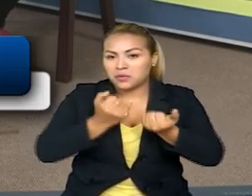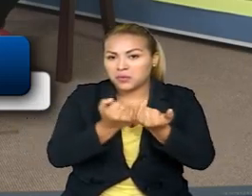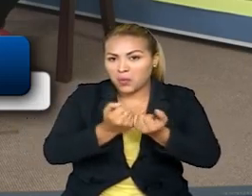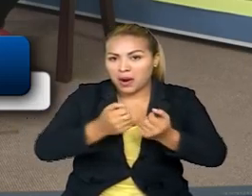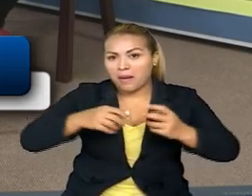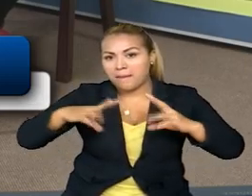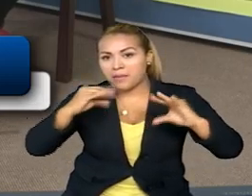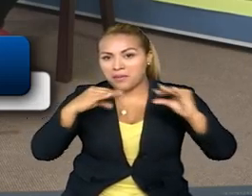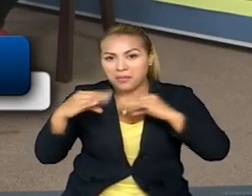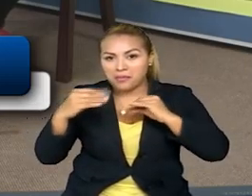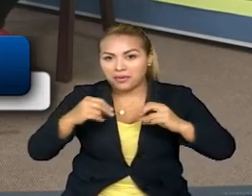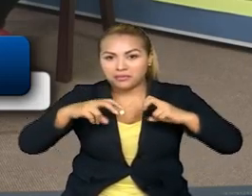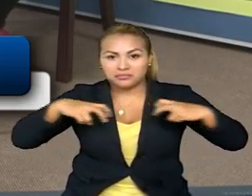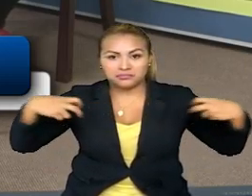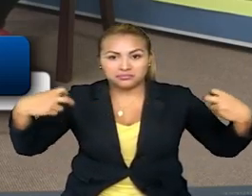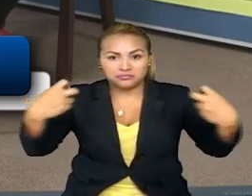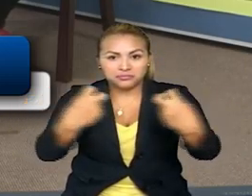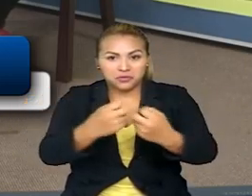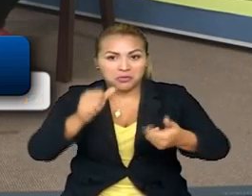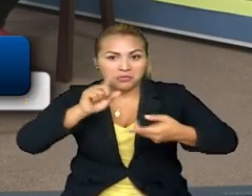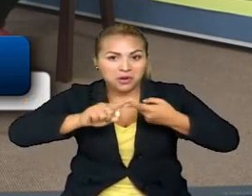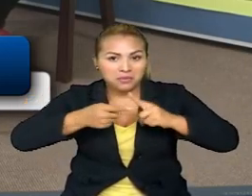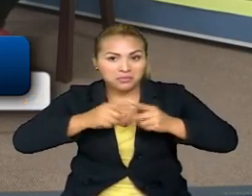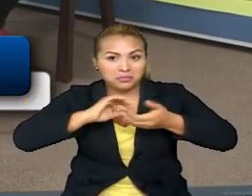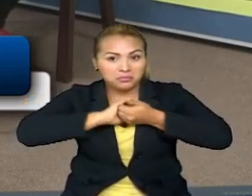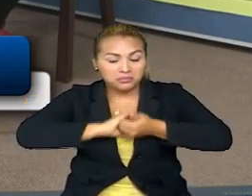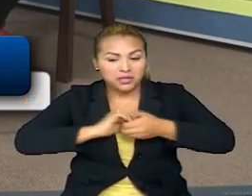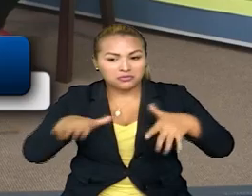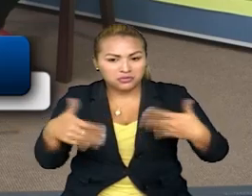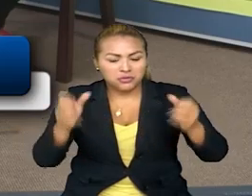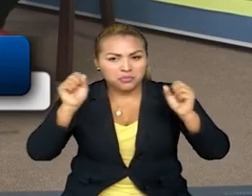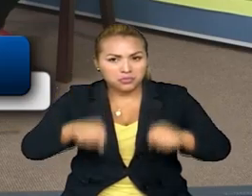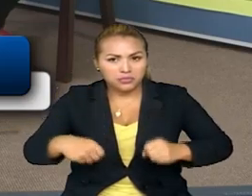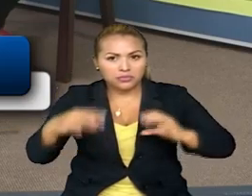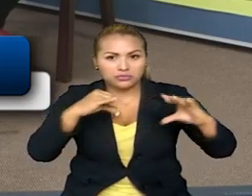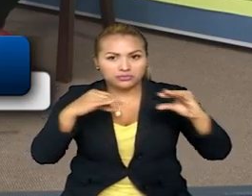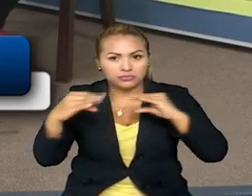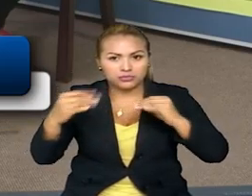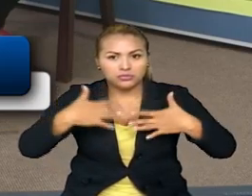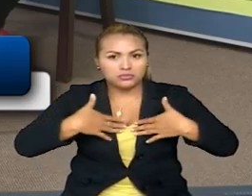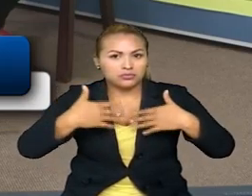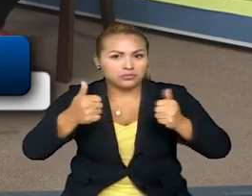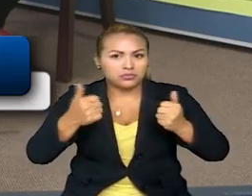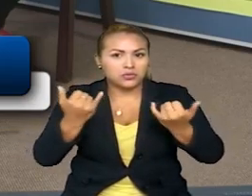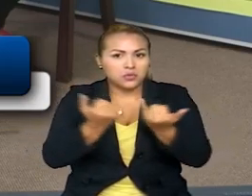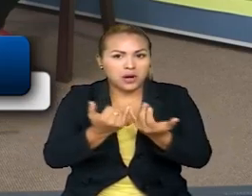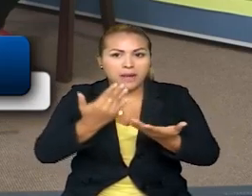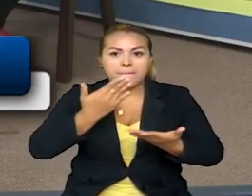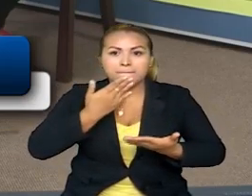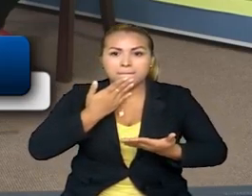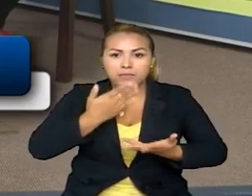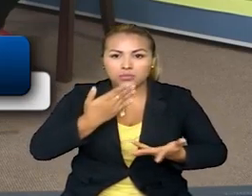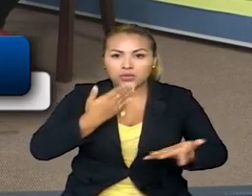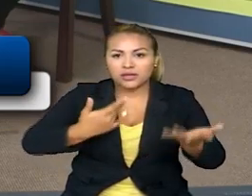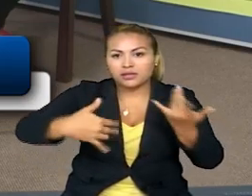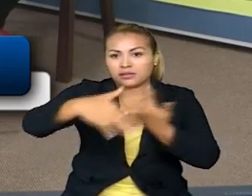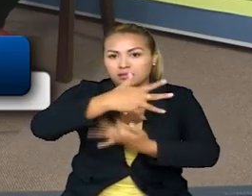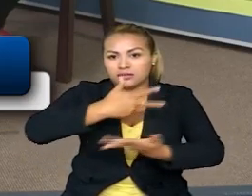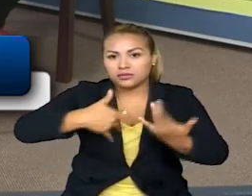tenemos que establecer estilos de vida saludables recordemos que los estilos de vida saludables van desde buenas relaciones interpersonales